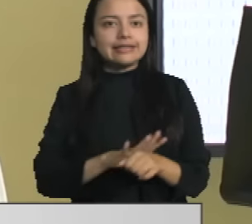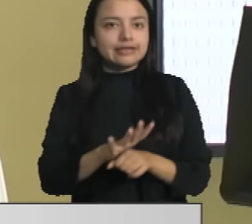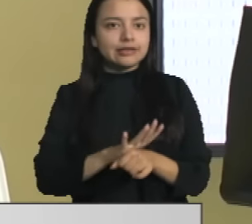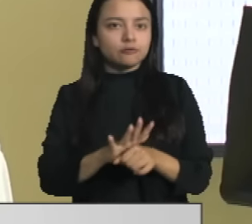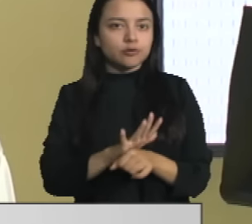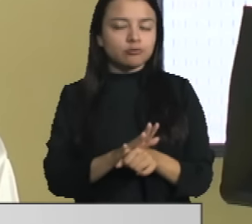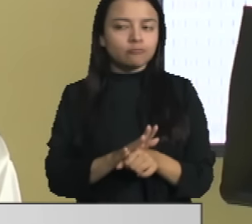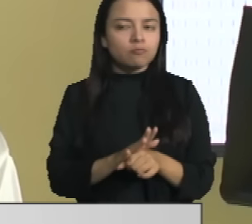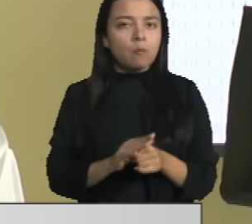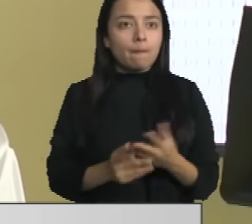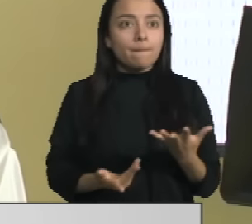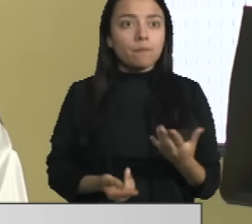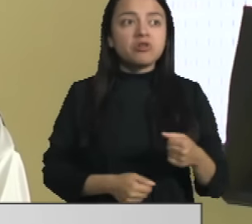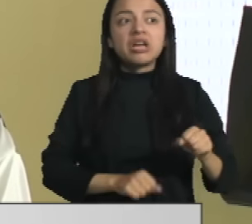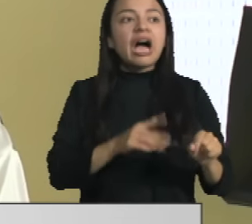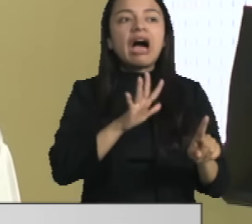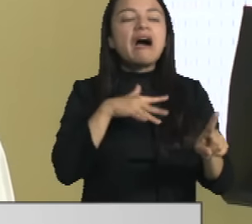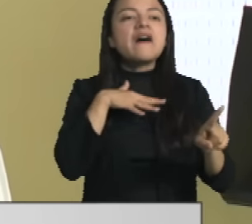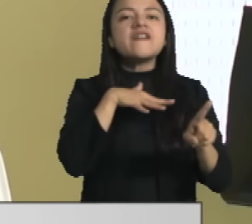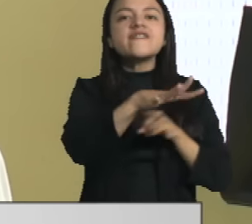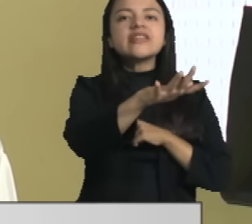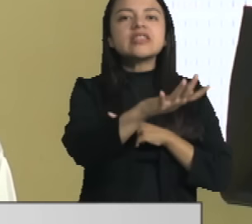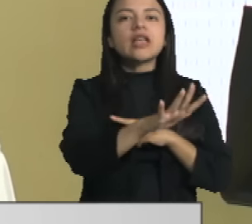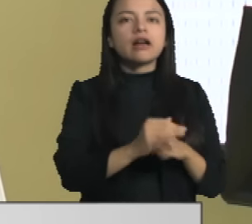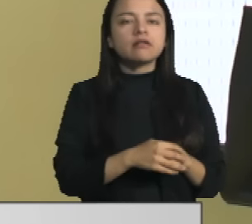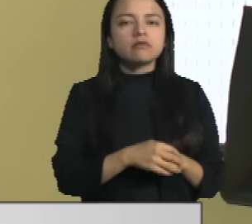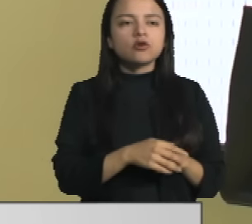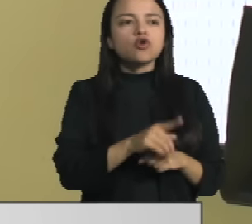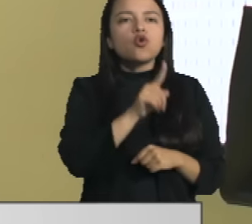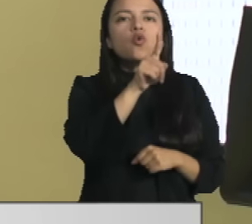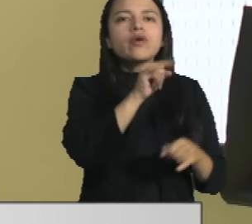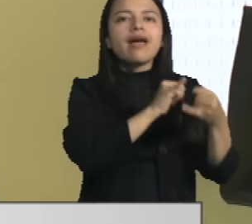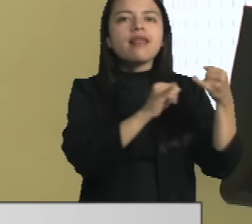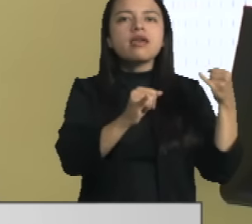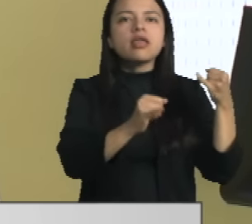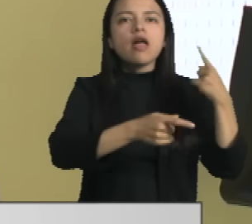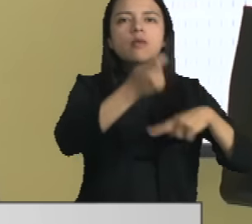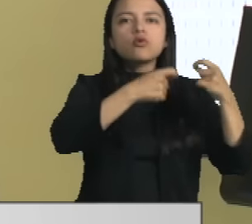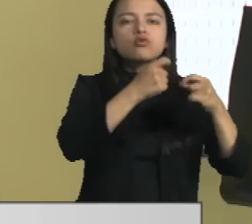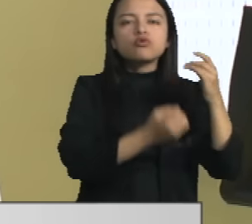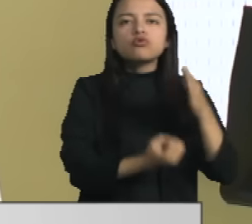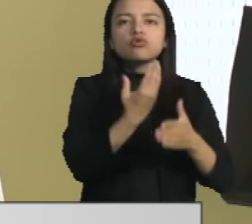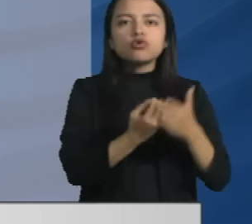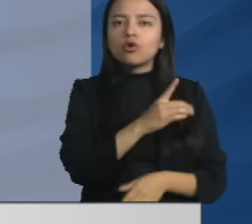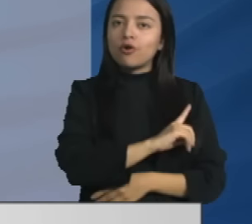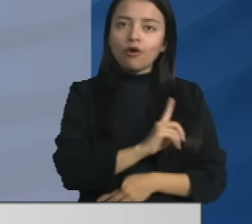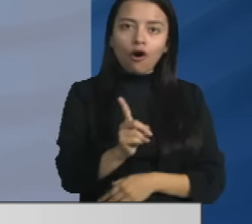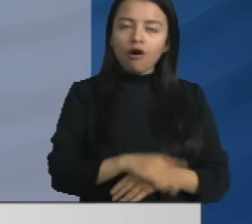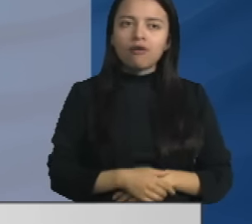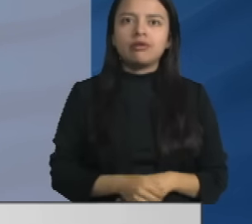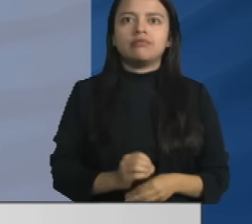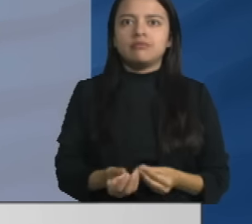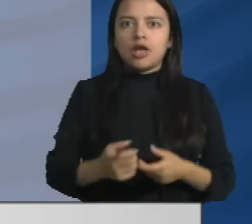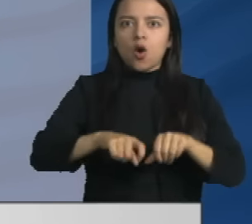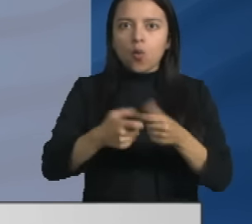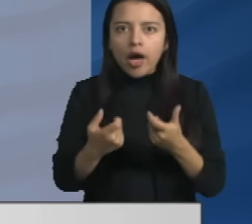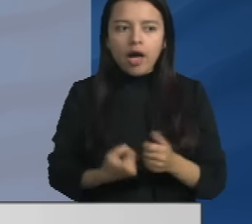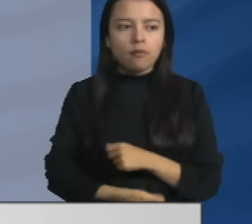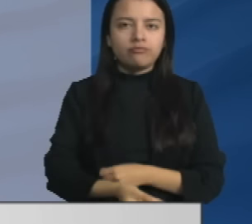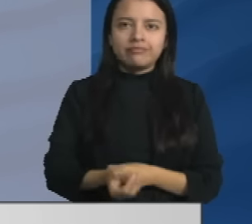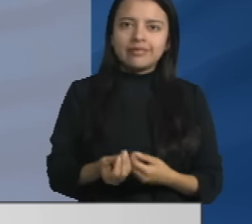cuanto a abastecimiento del producto terminado, llámese huevo y pollo, en los diferentes canales, tiendas, supermercados. También preocupa la escasez